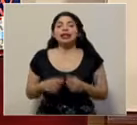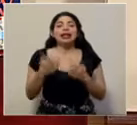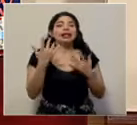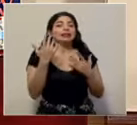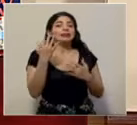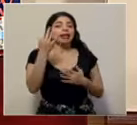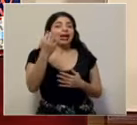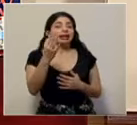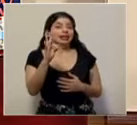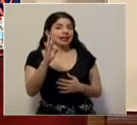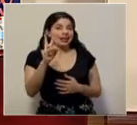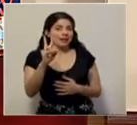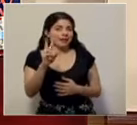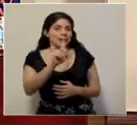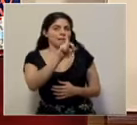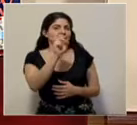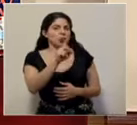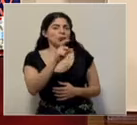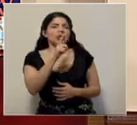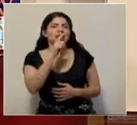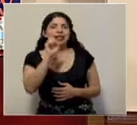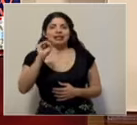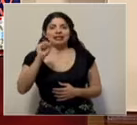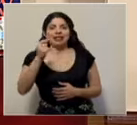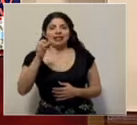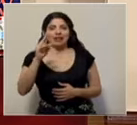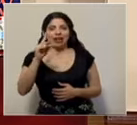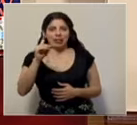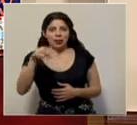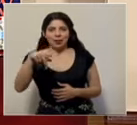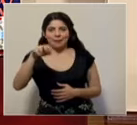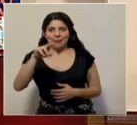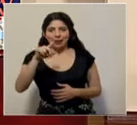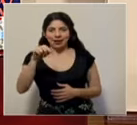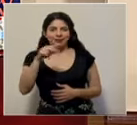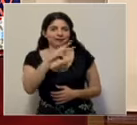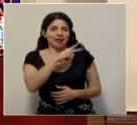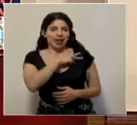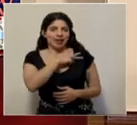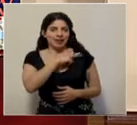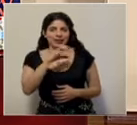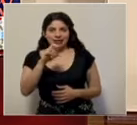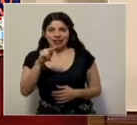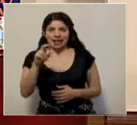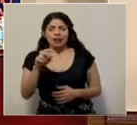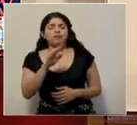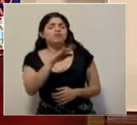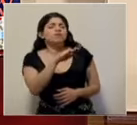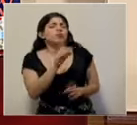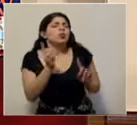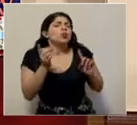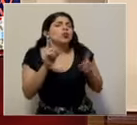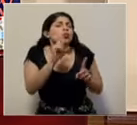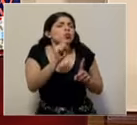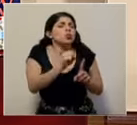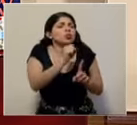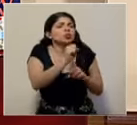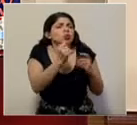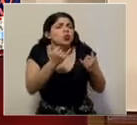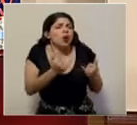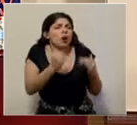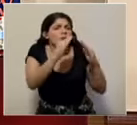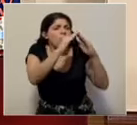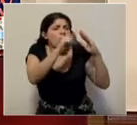Esperanza TV consulta al señor Gifredo Pérez, jefe de operaciones de la CNE. Consulta, ¿cuál es el estatus de los albergues